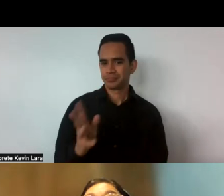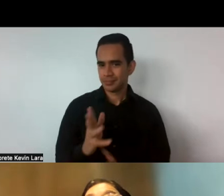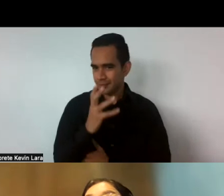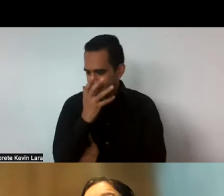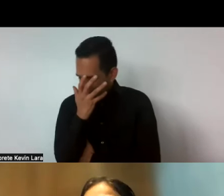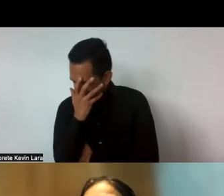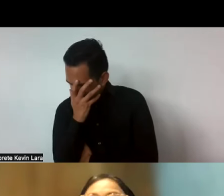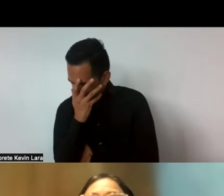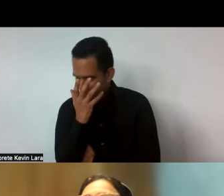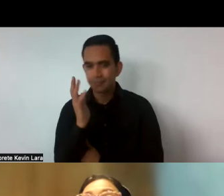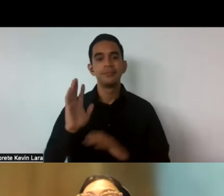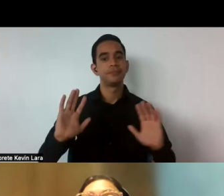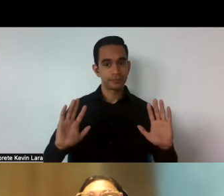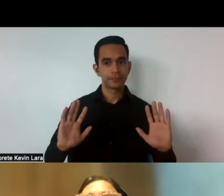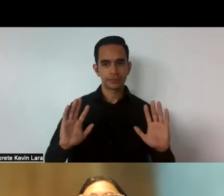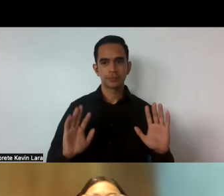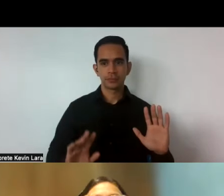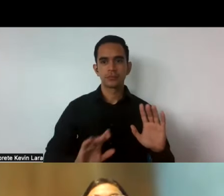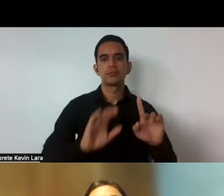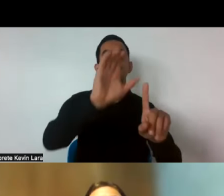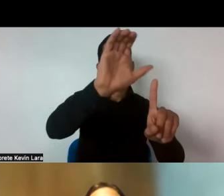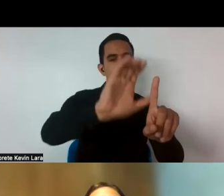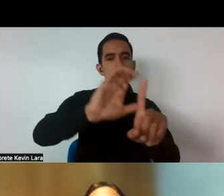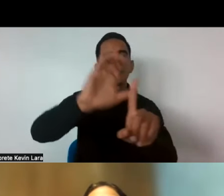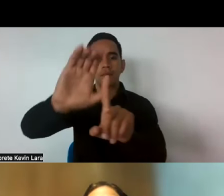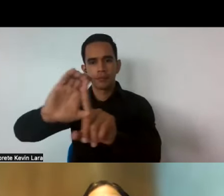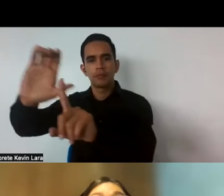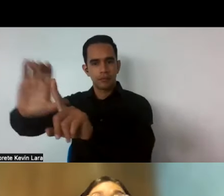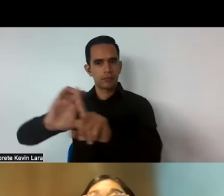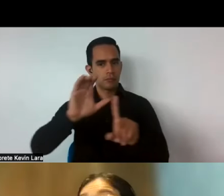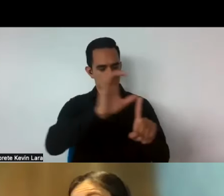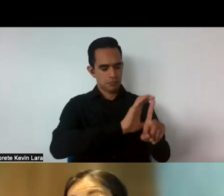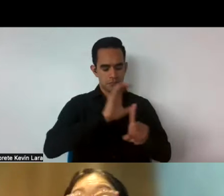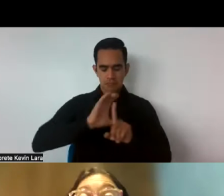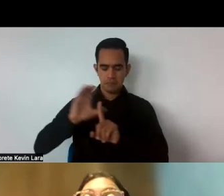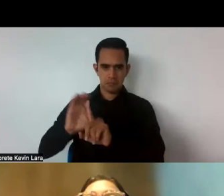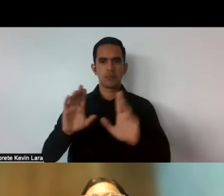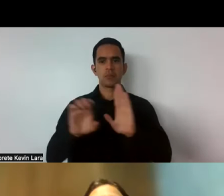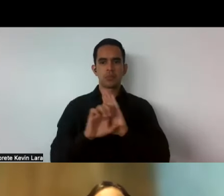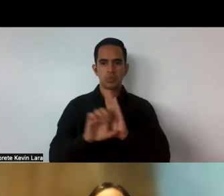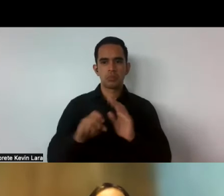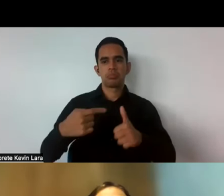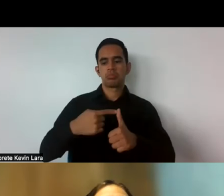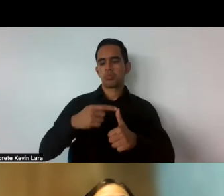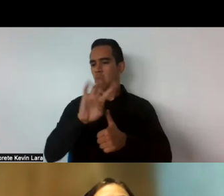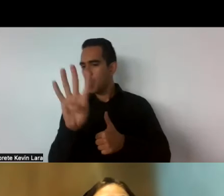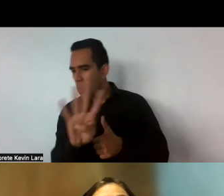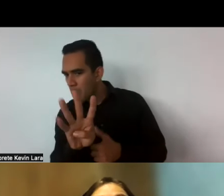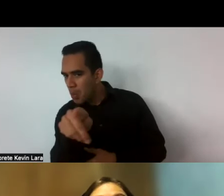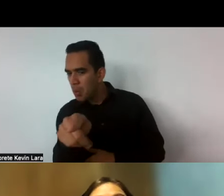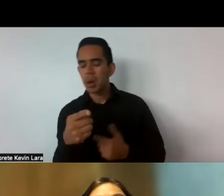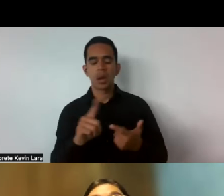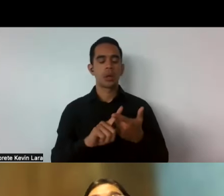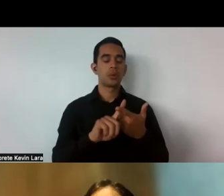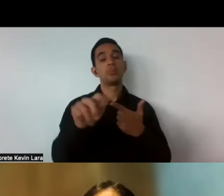que cada uno le está dando una interpretación distinta. Tenemos algunas personas con la 4, algunas personas con la